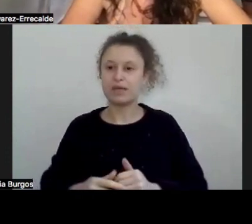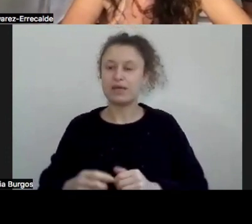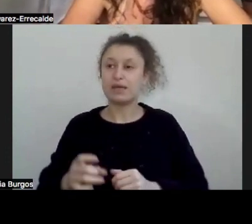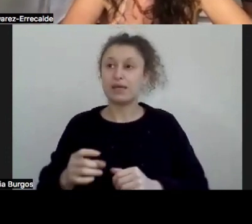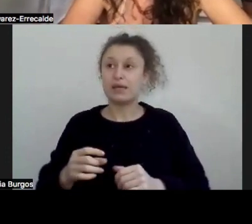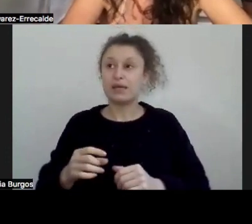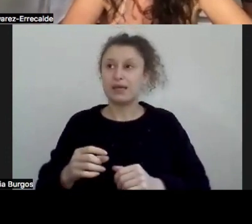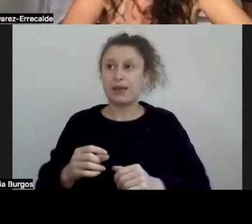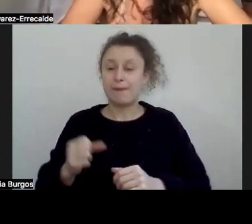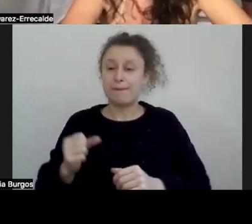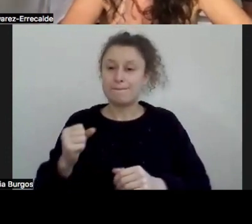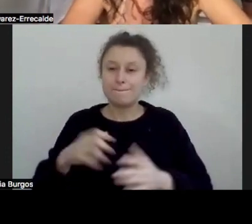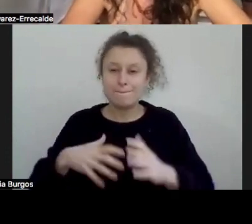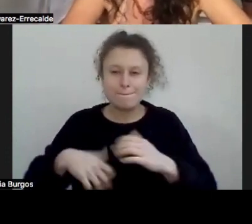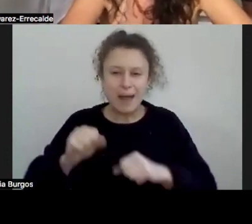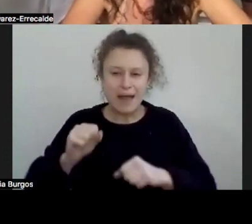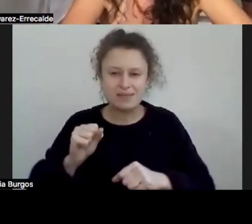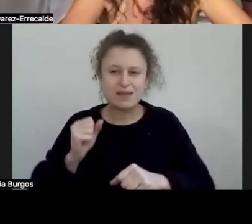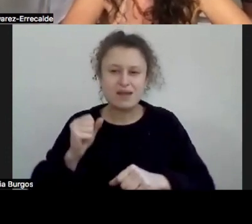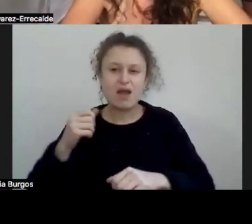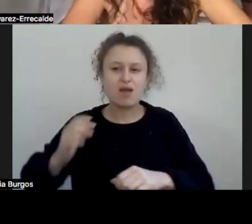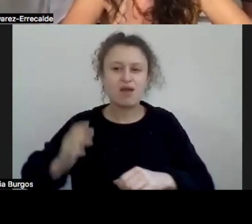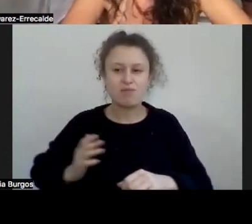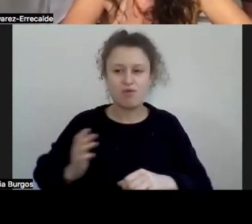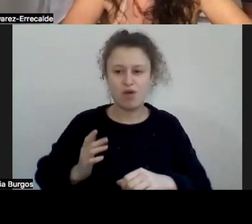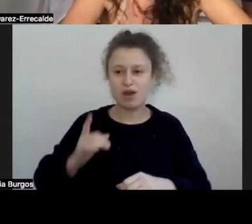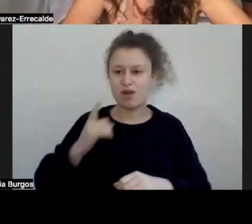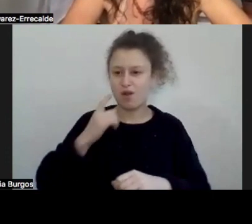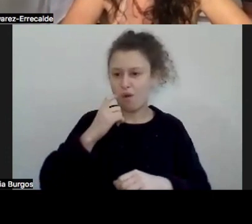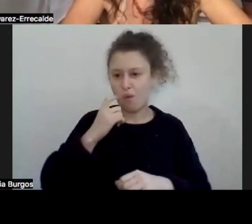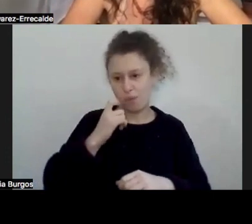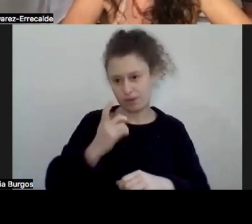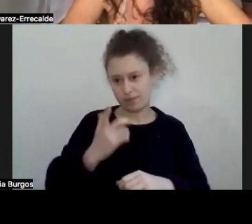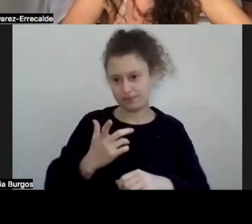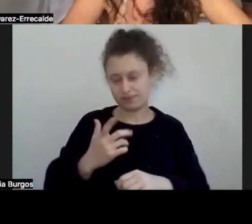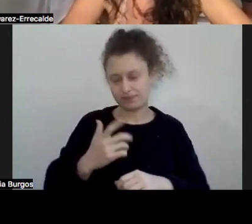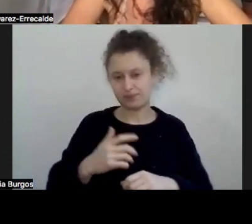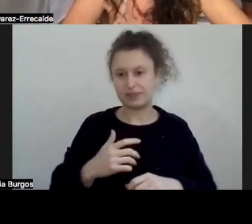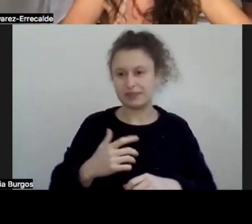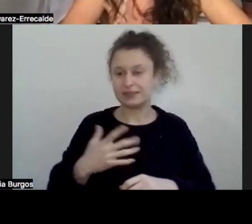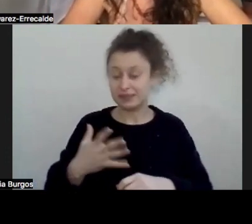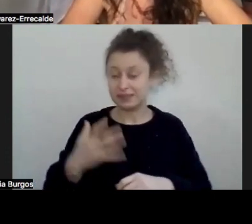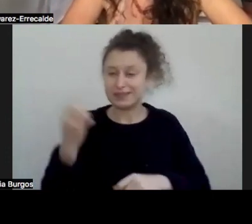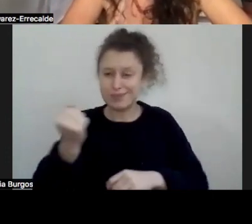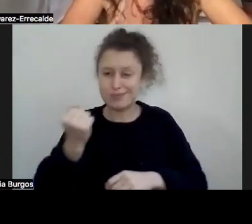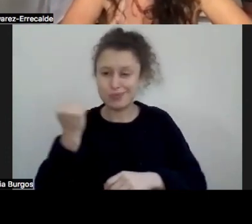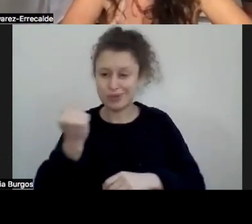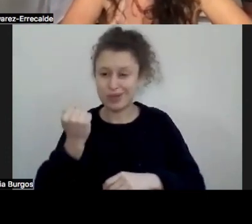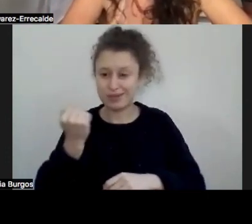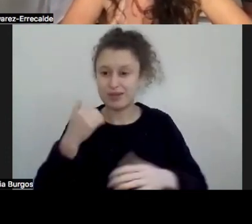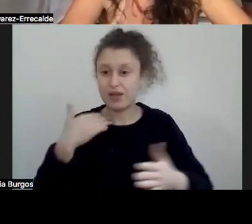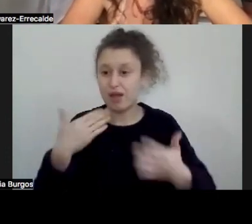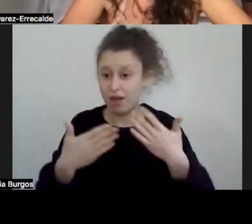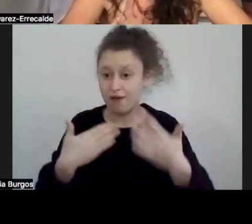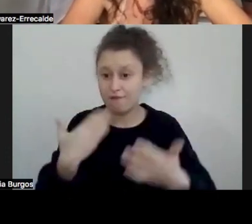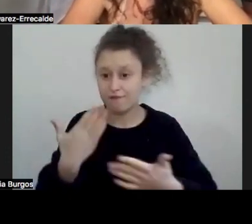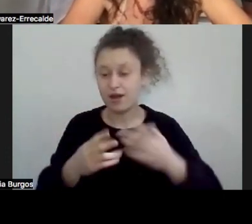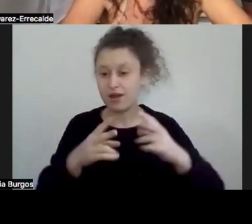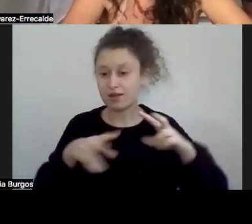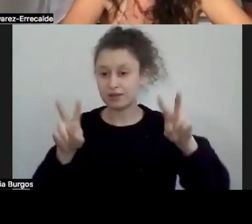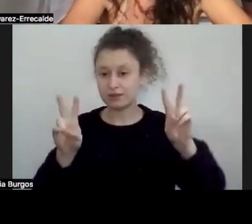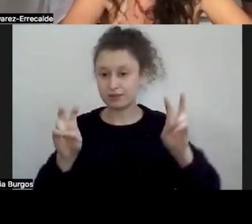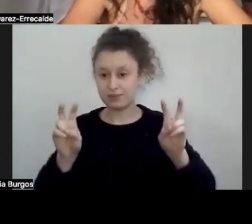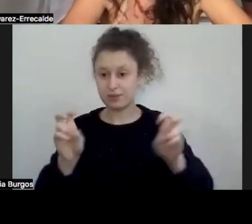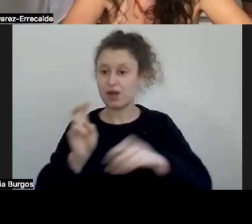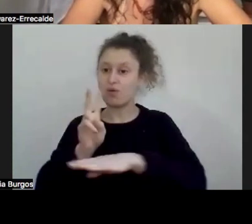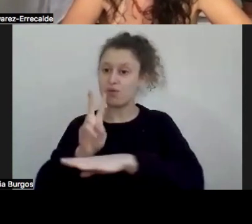Eh, Luego también otra de las cosas por las que me parece importante que hablemos de cuidados es la hoja de